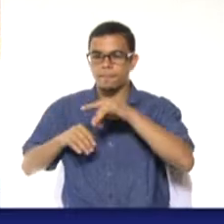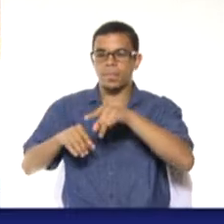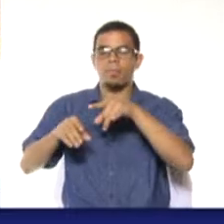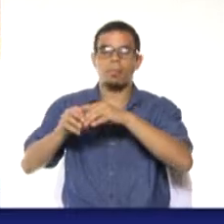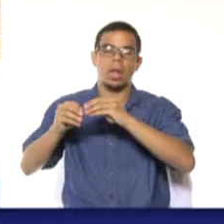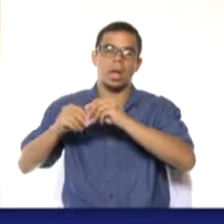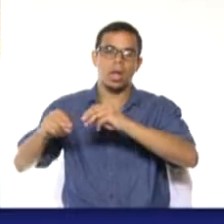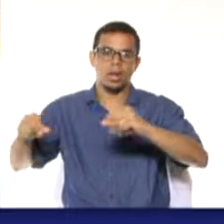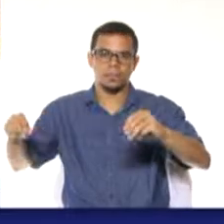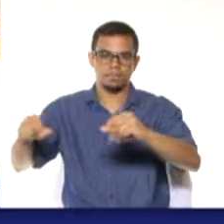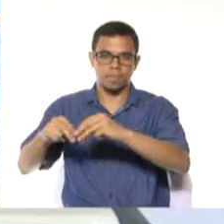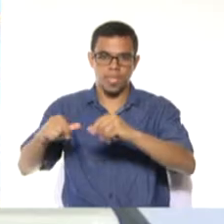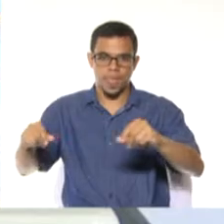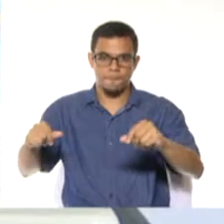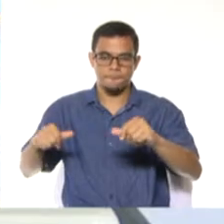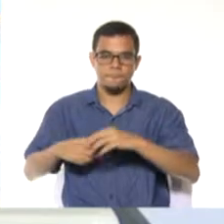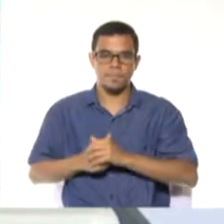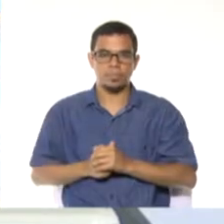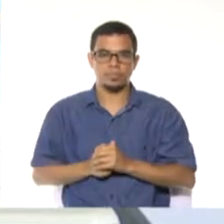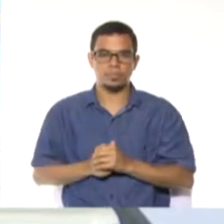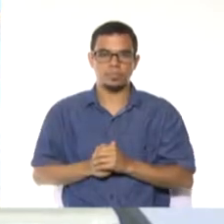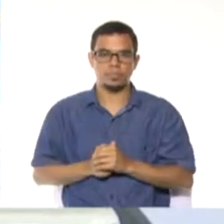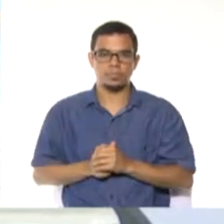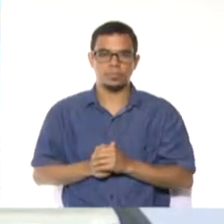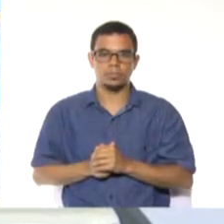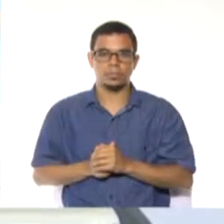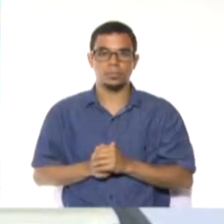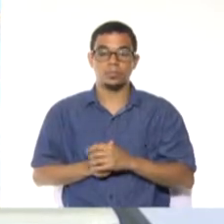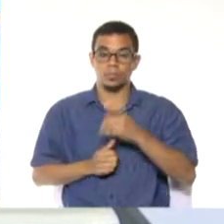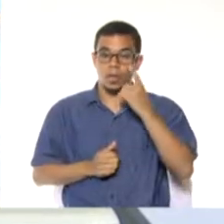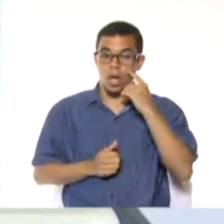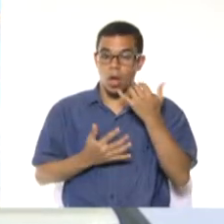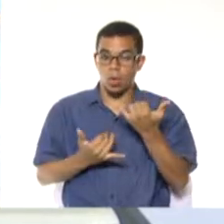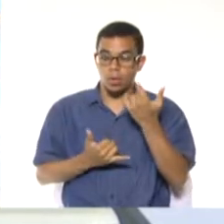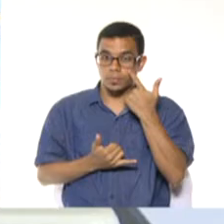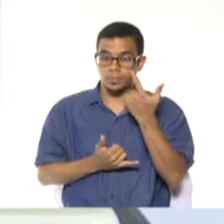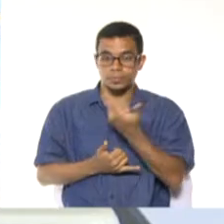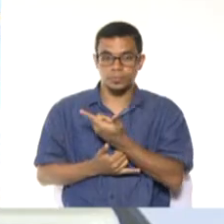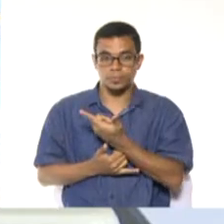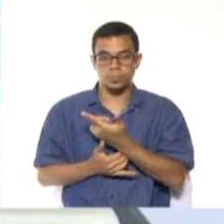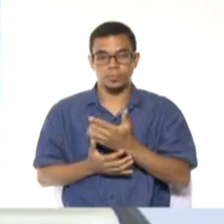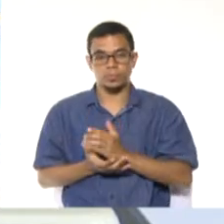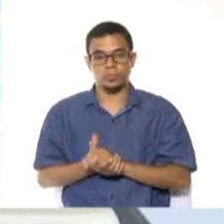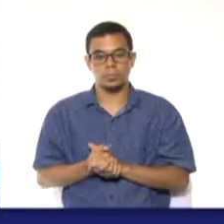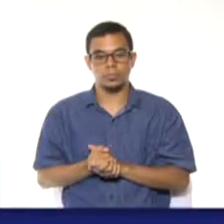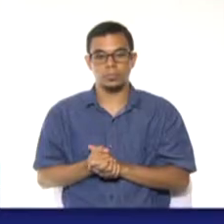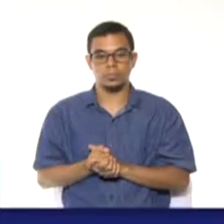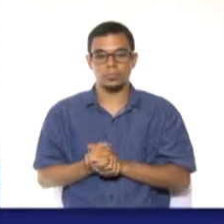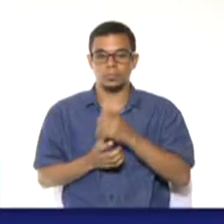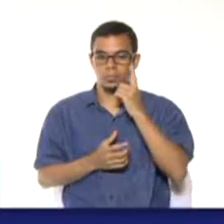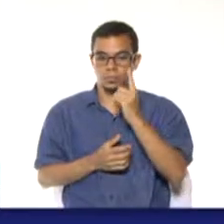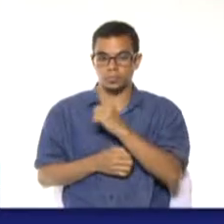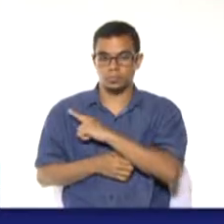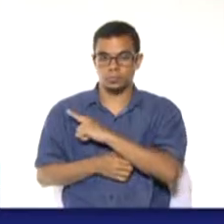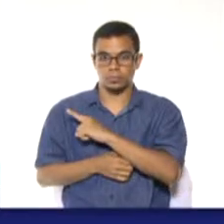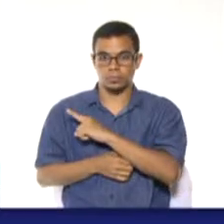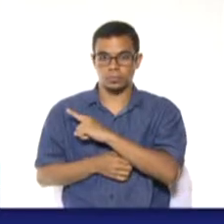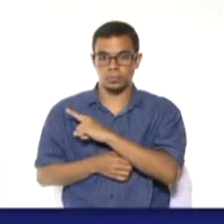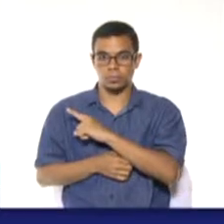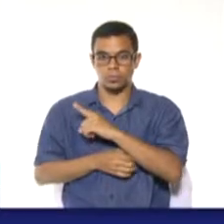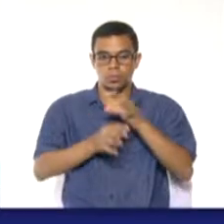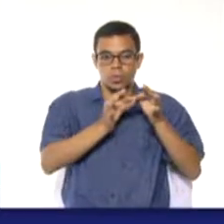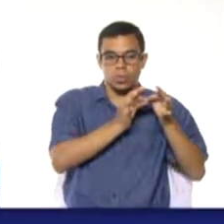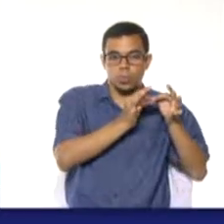observar en pantalla, en la siguiente lámina podemos observar la trayectoria, podemos observar el